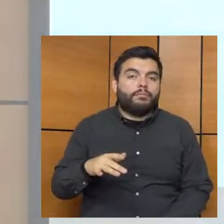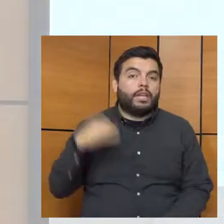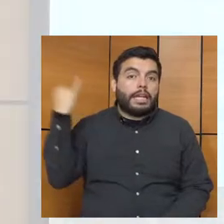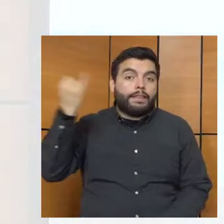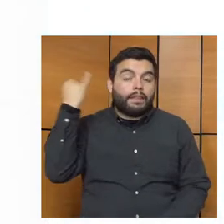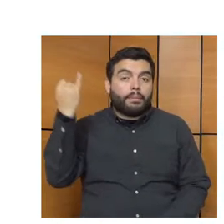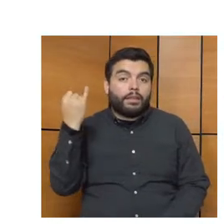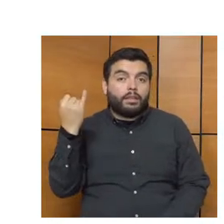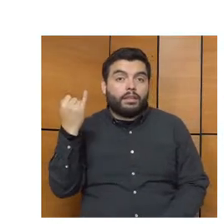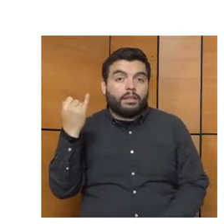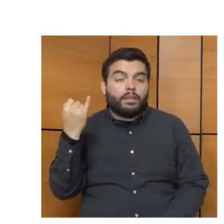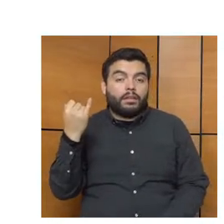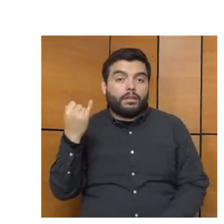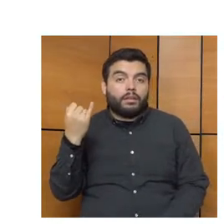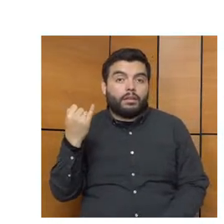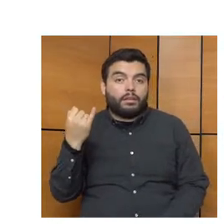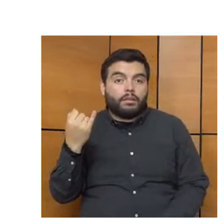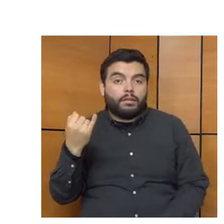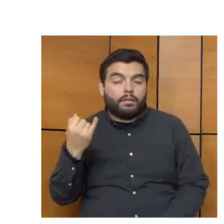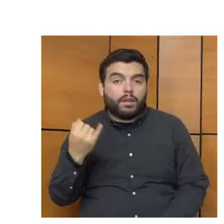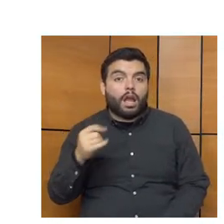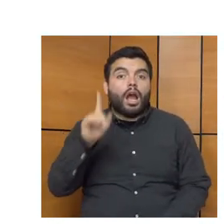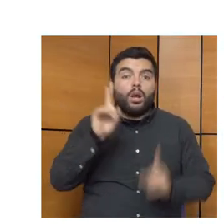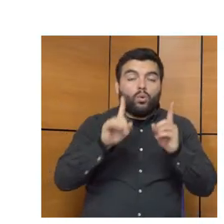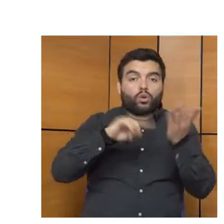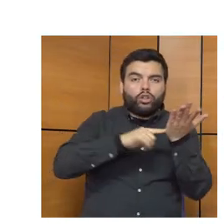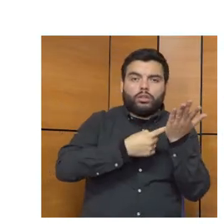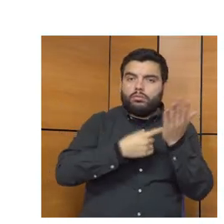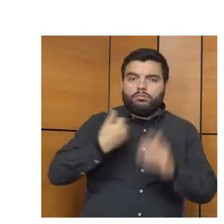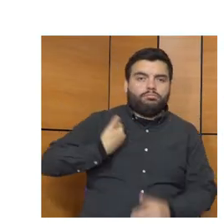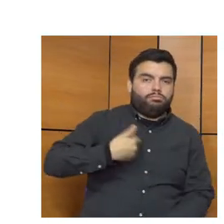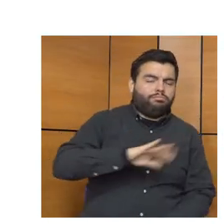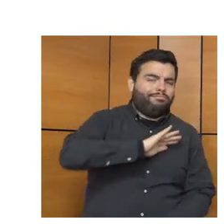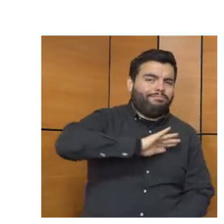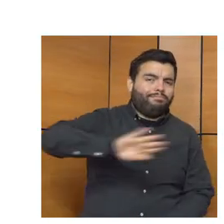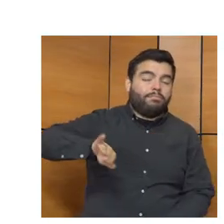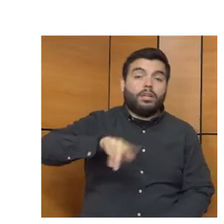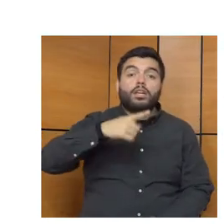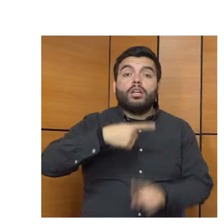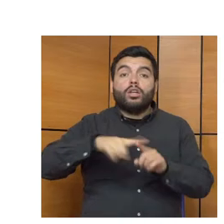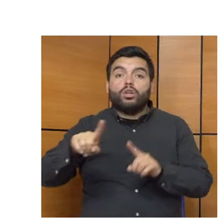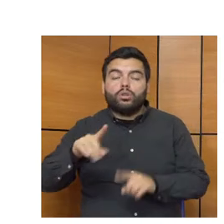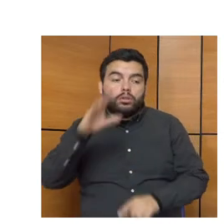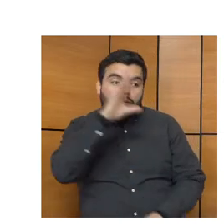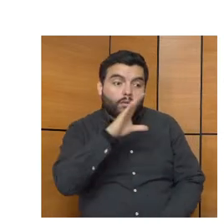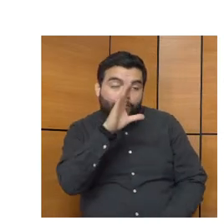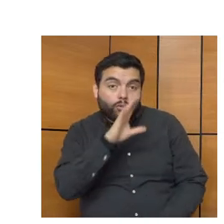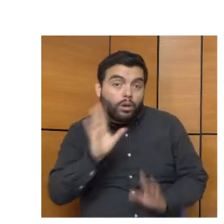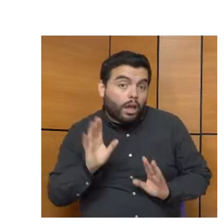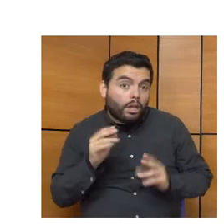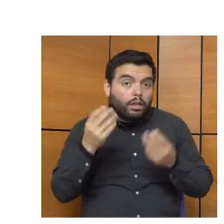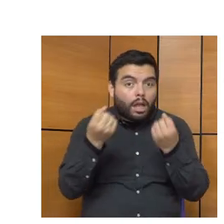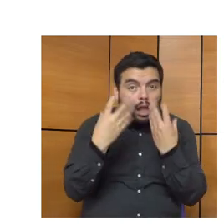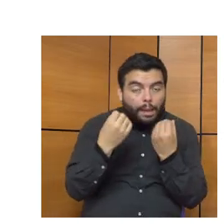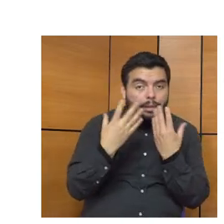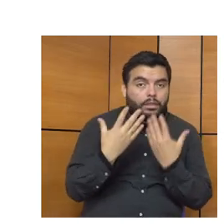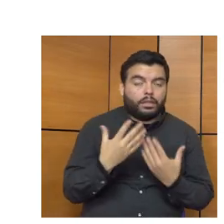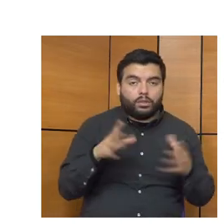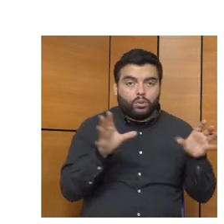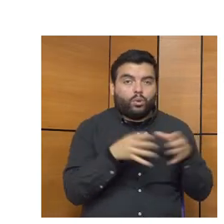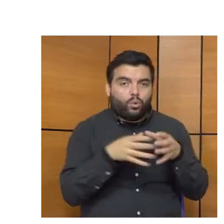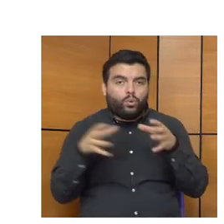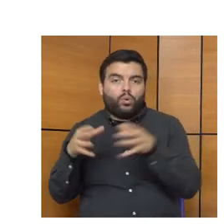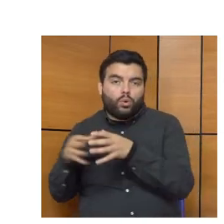los adultos mayores tecnológicamente apáticos y los adultos mayores exploradores tecnológicos.